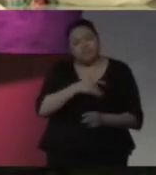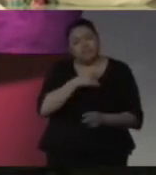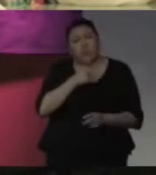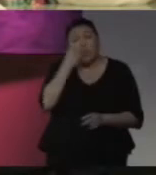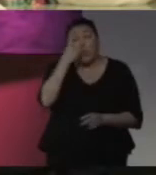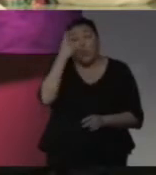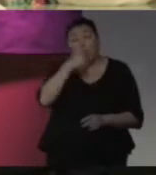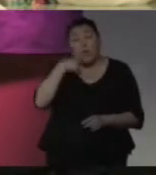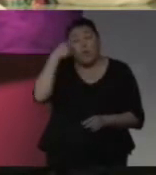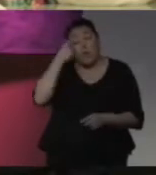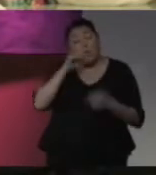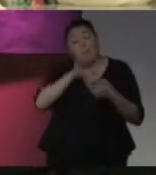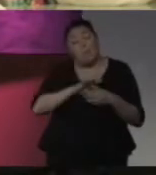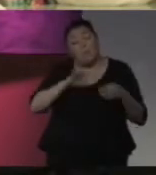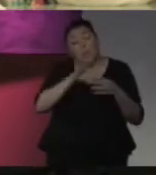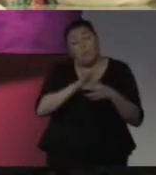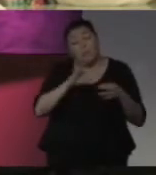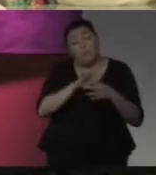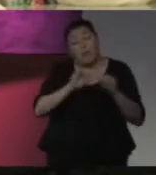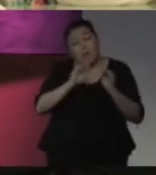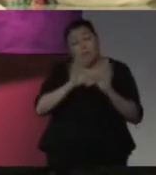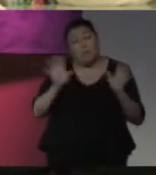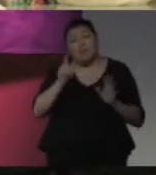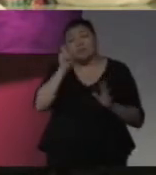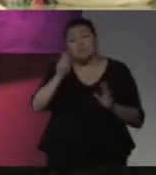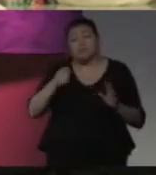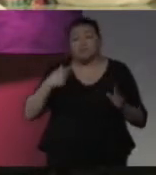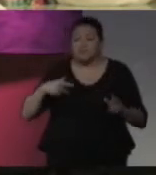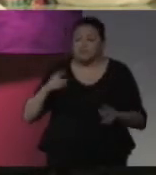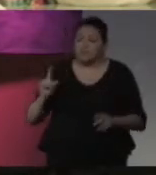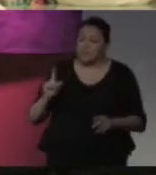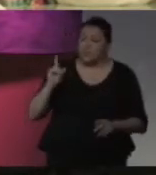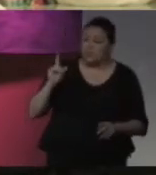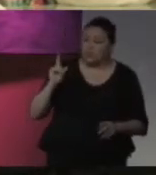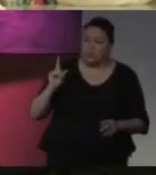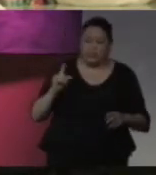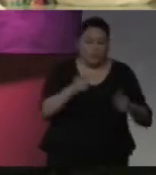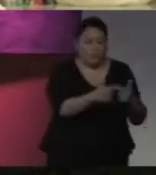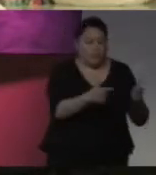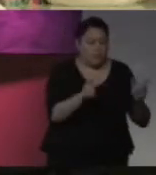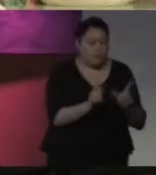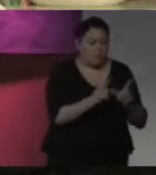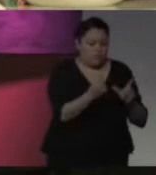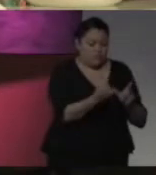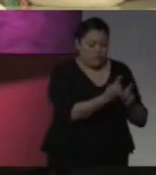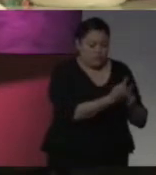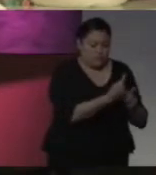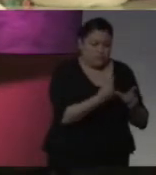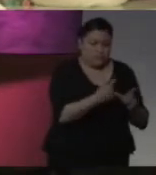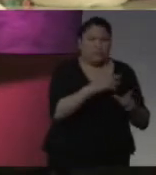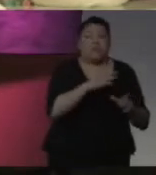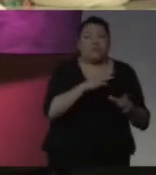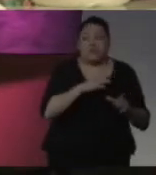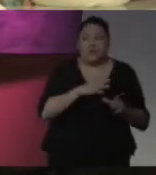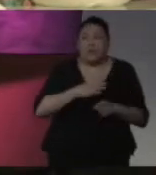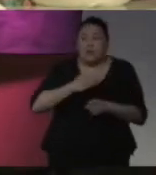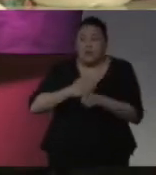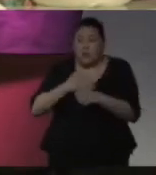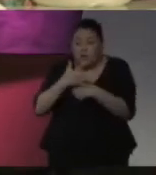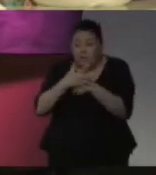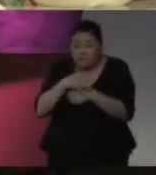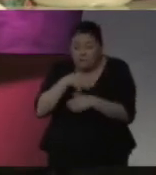hora y les expliqué bien en qué consiste esa diferencia. Aquí tengo 15 minutos, entonces les